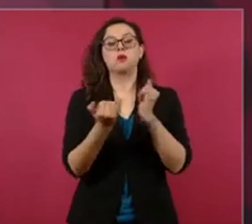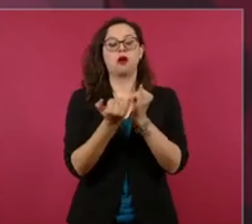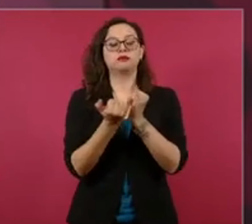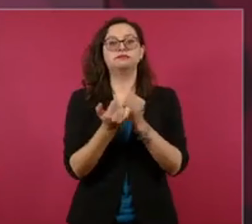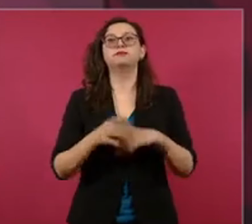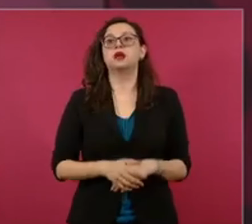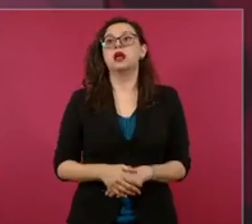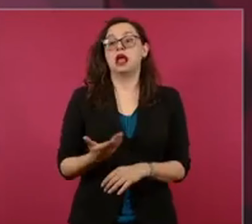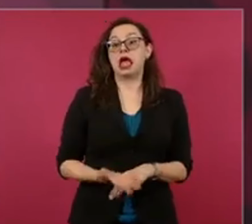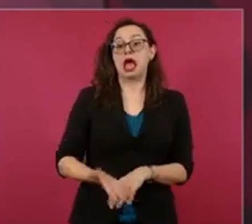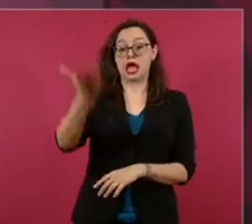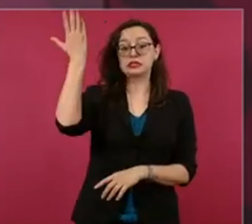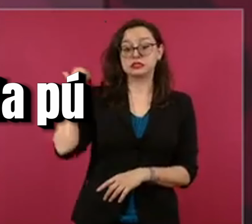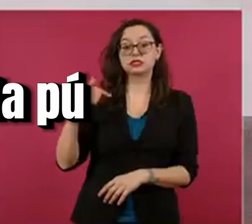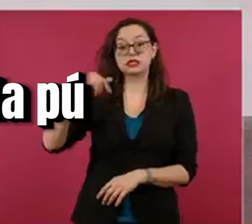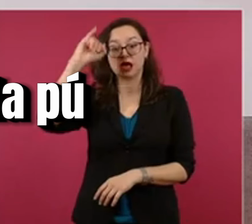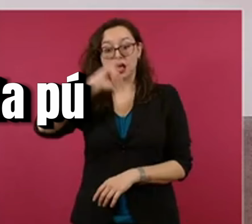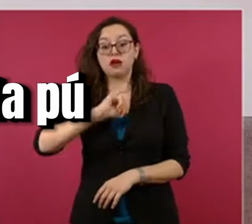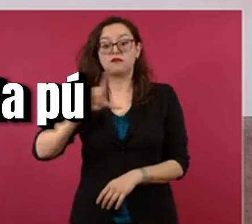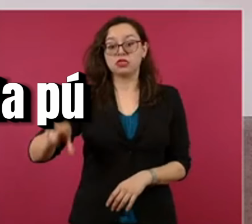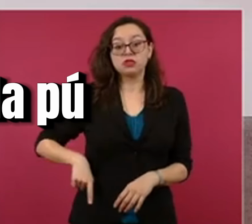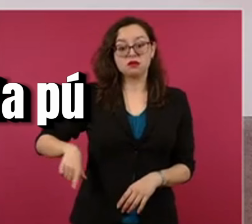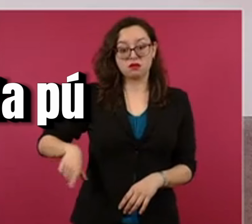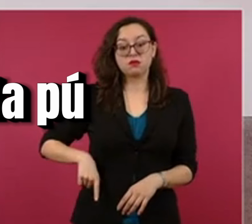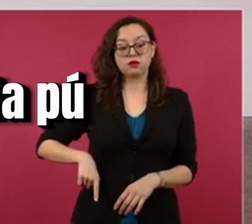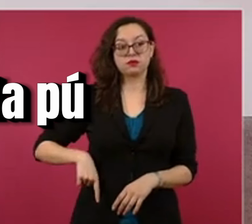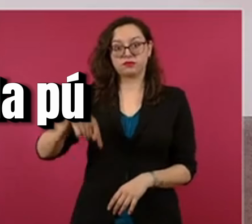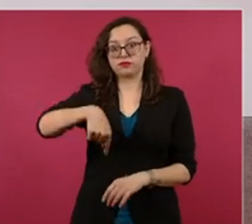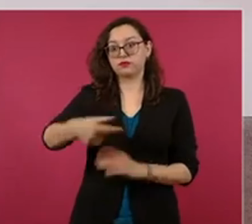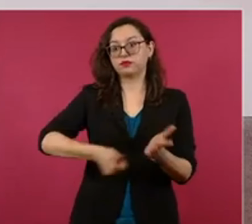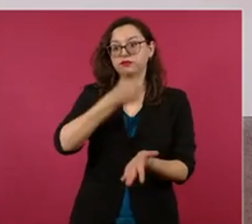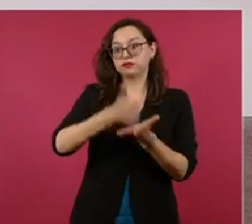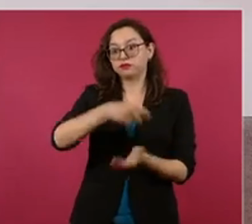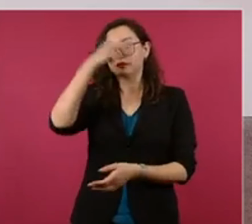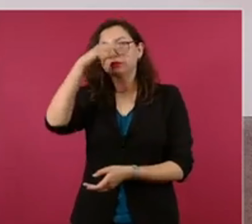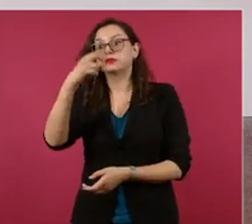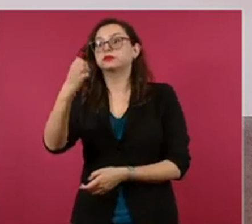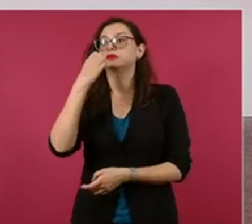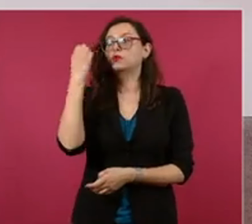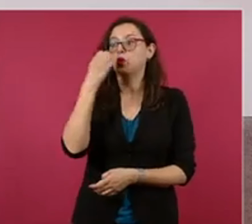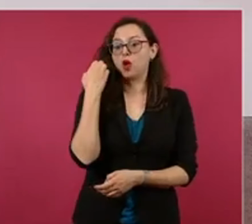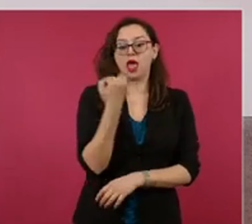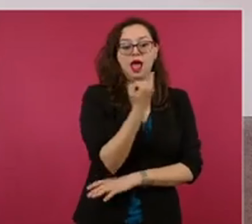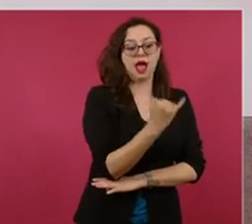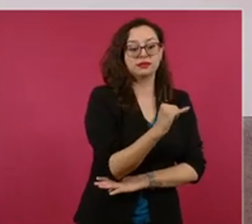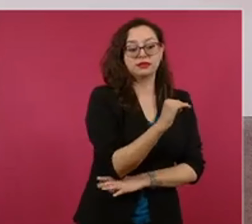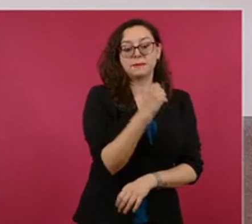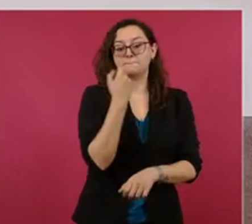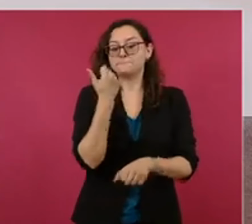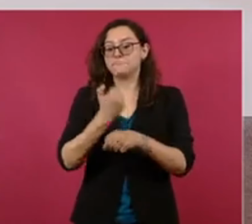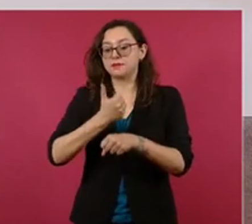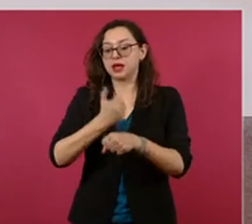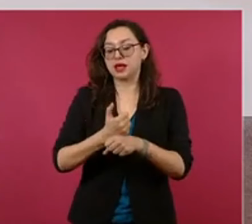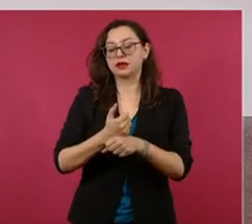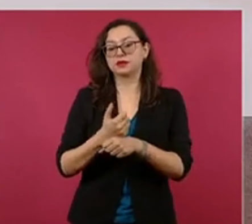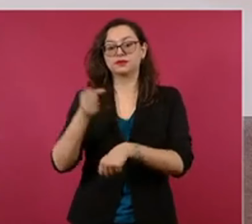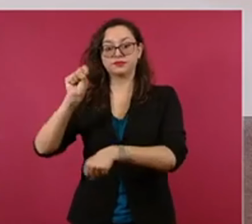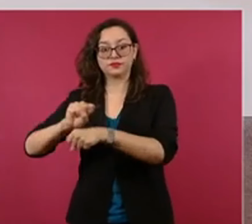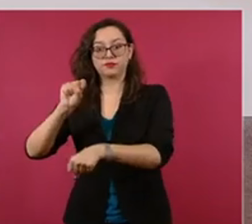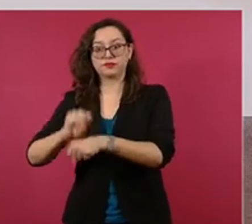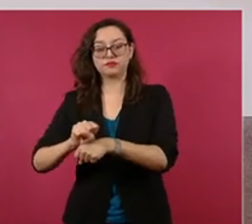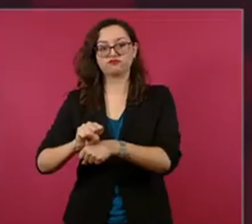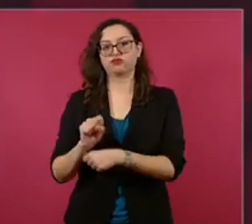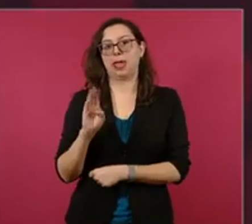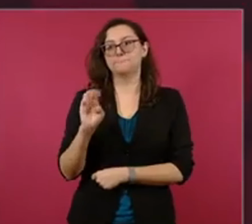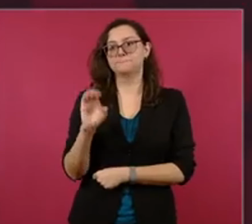impulsé una beca universal para todos los niños y niñas de escuela pública de preescolar, primaria y secundaria, y el